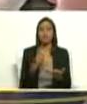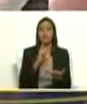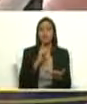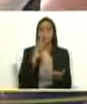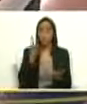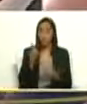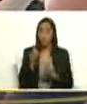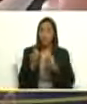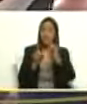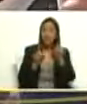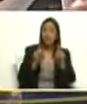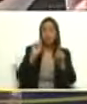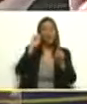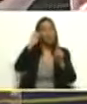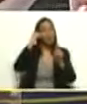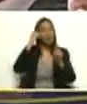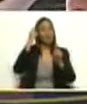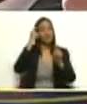todavía